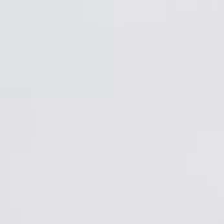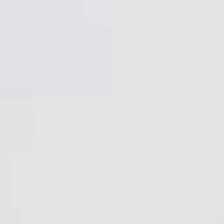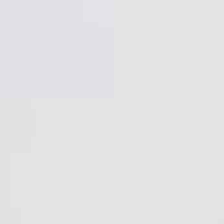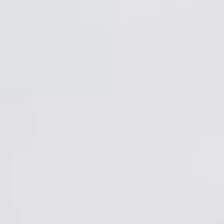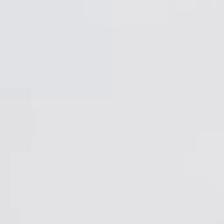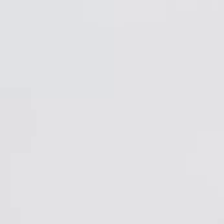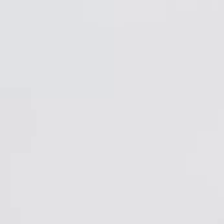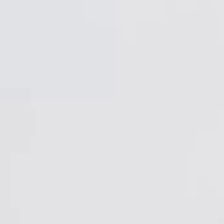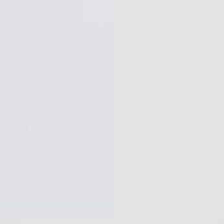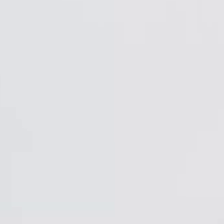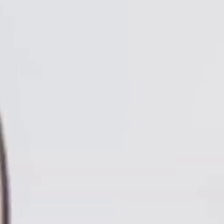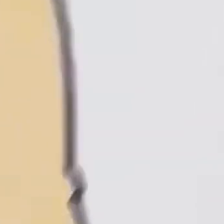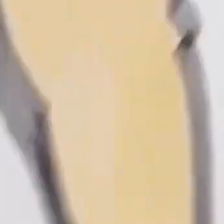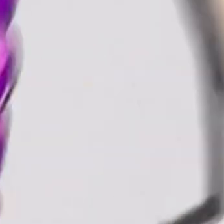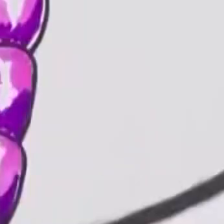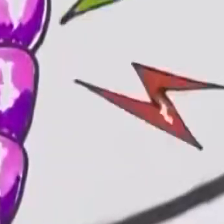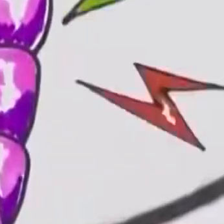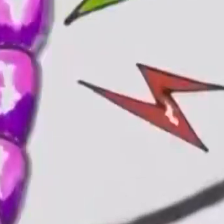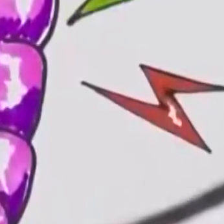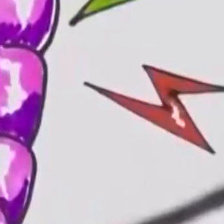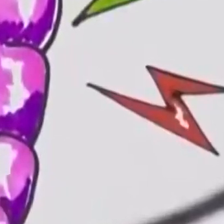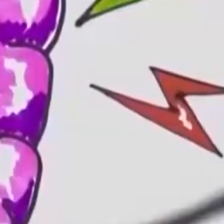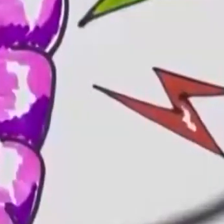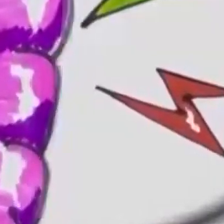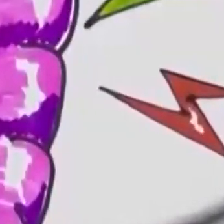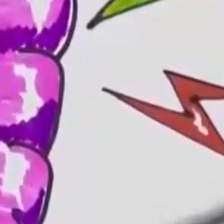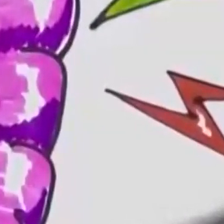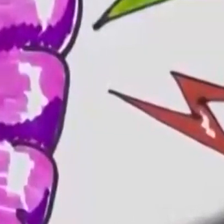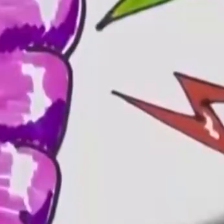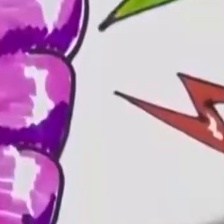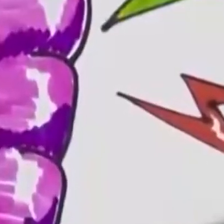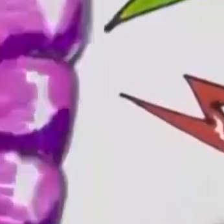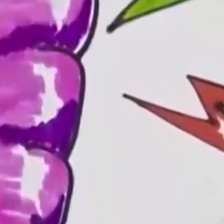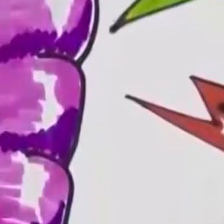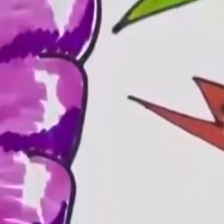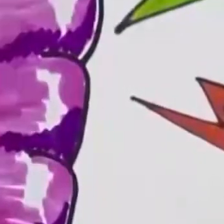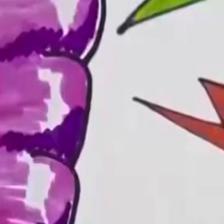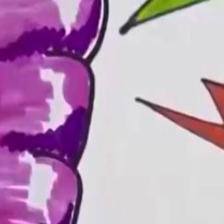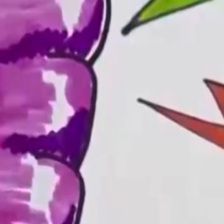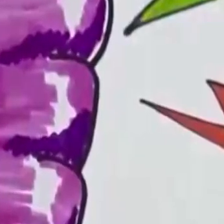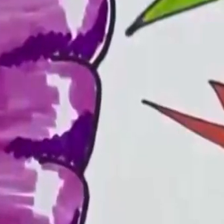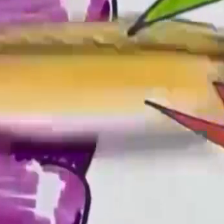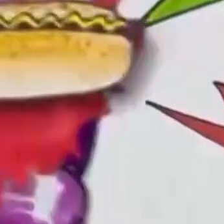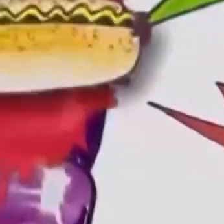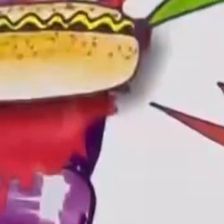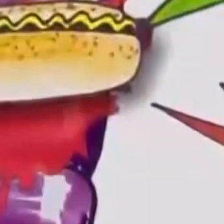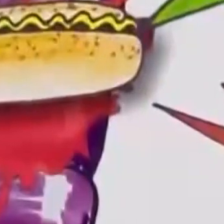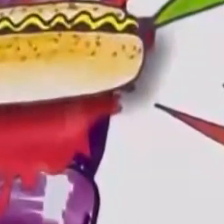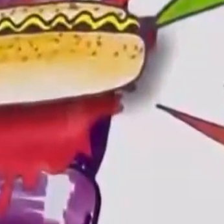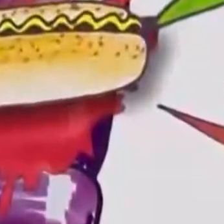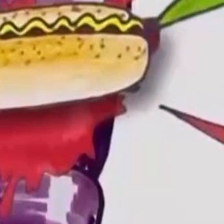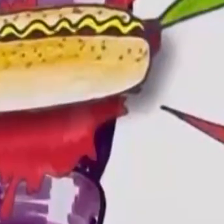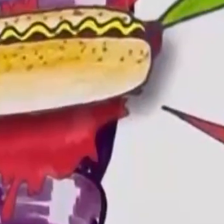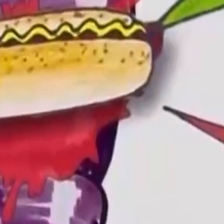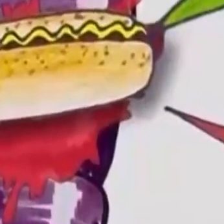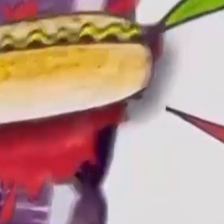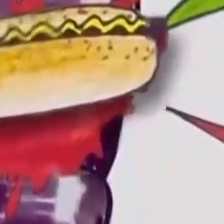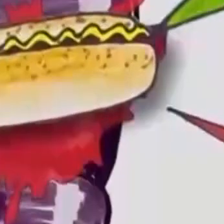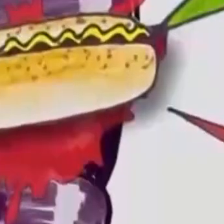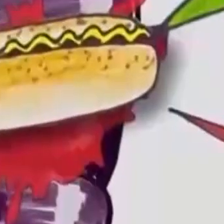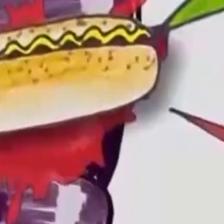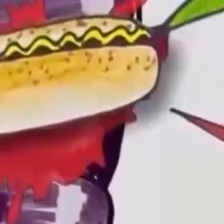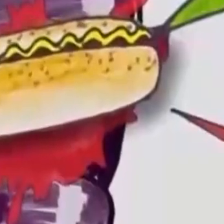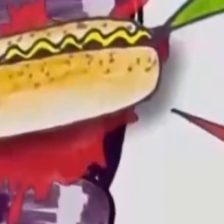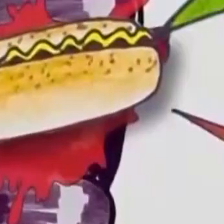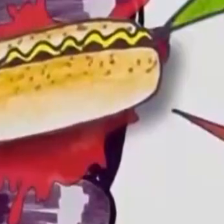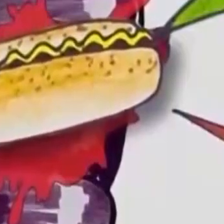Cuando nos alimentamos mal, tomamos antibióticos o simplemente estamos estresados, la salud de nuestro sistema digestivo se